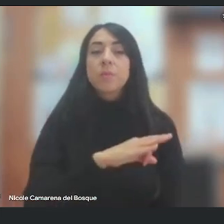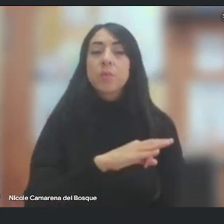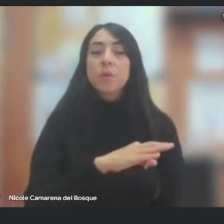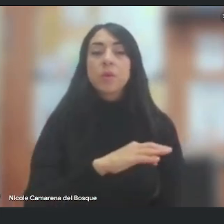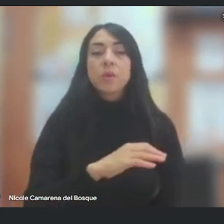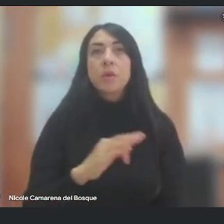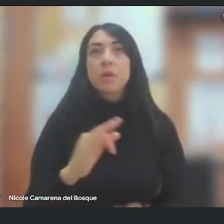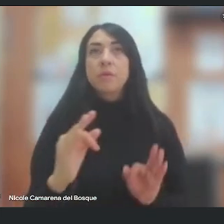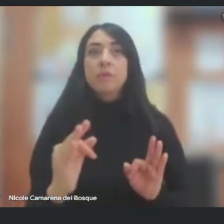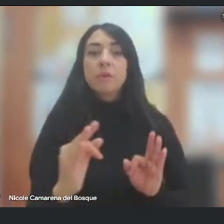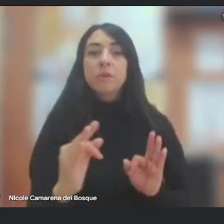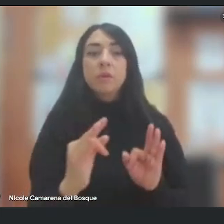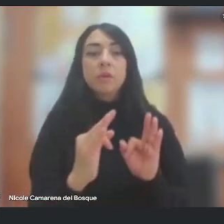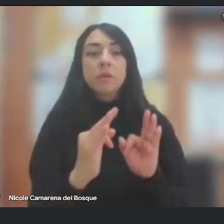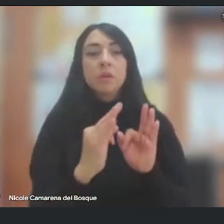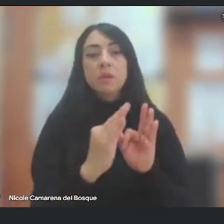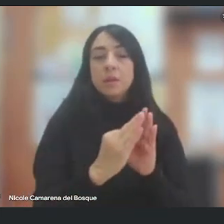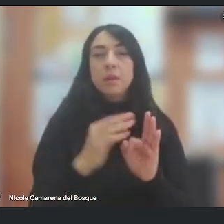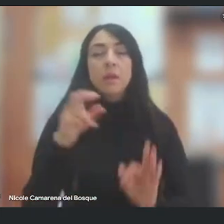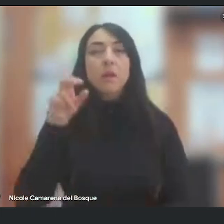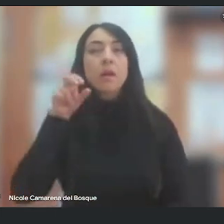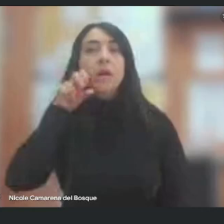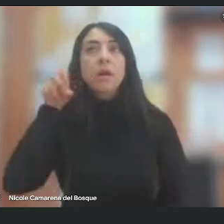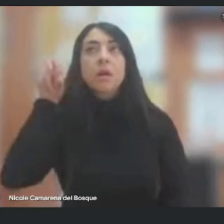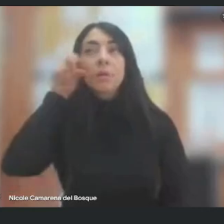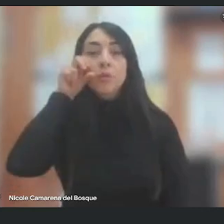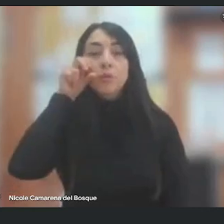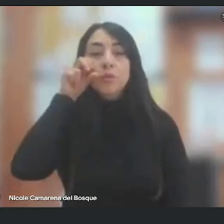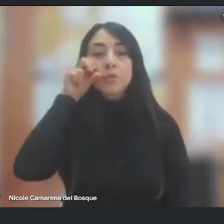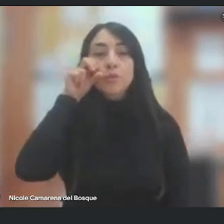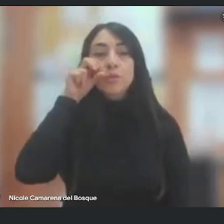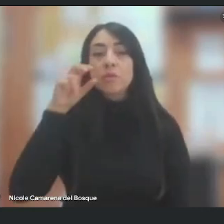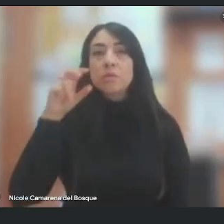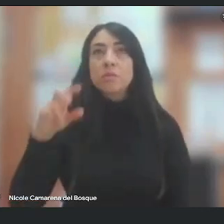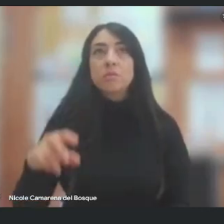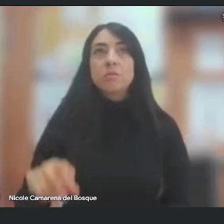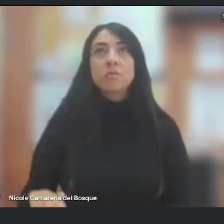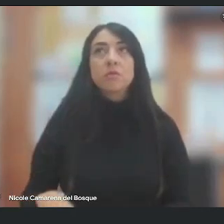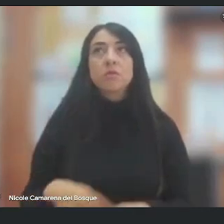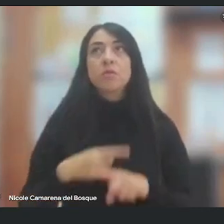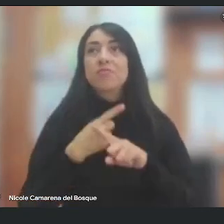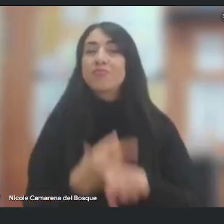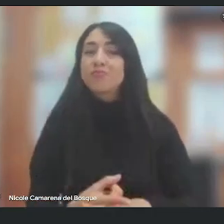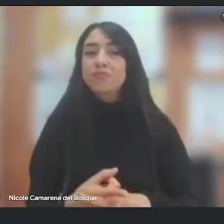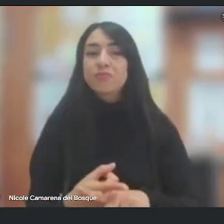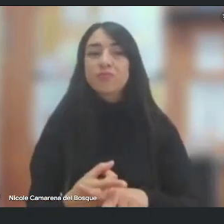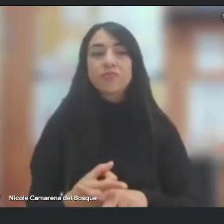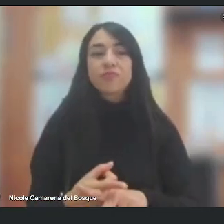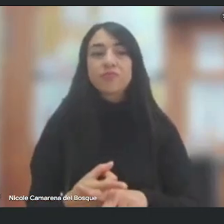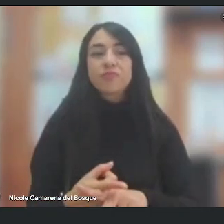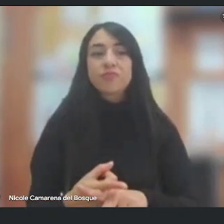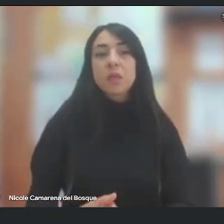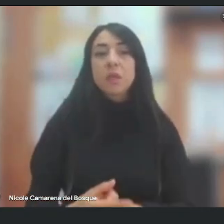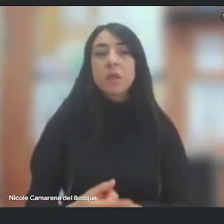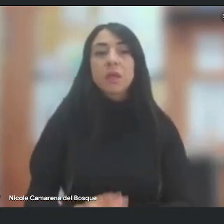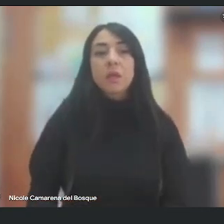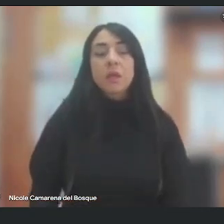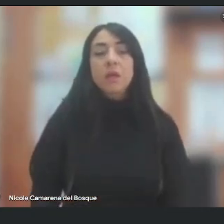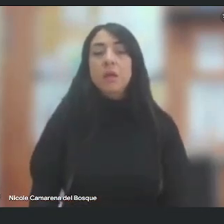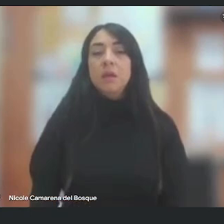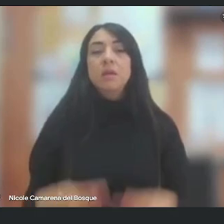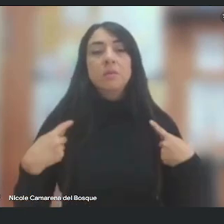o porque no le interese la sexualidad, sino por lo mismo, nos falta propagar la educación integral